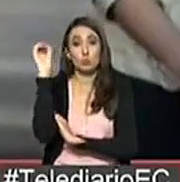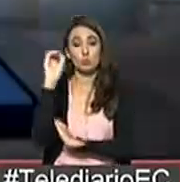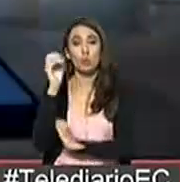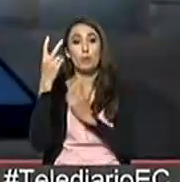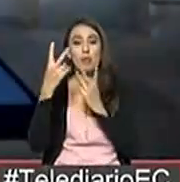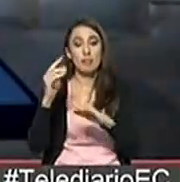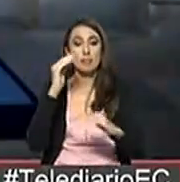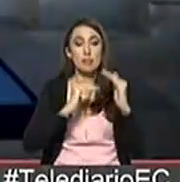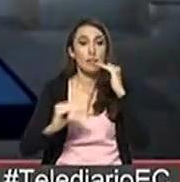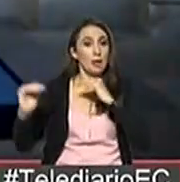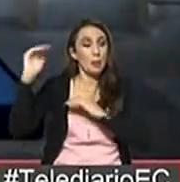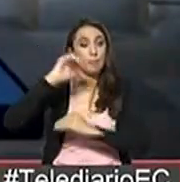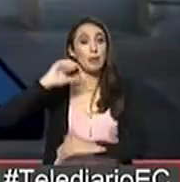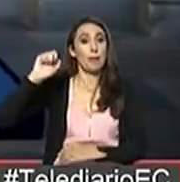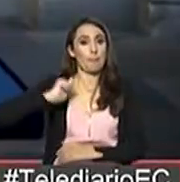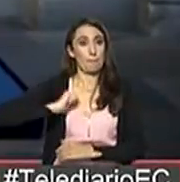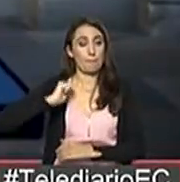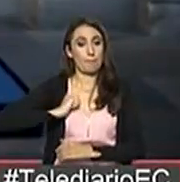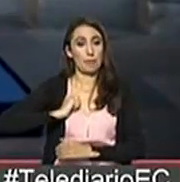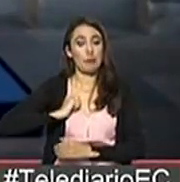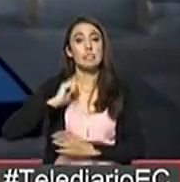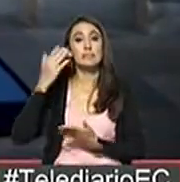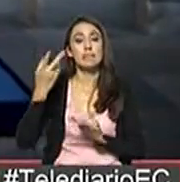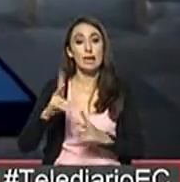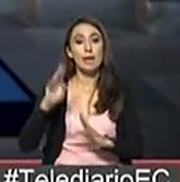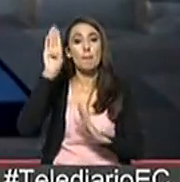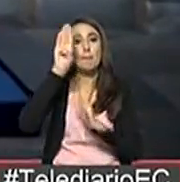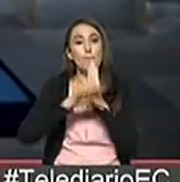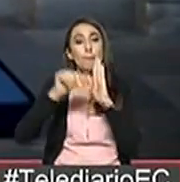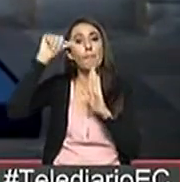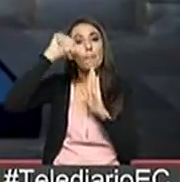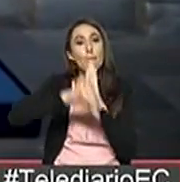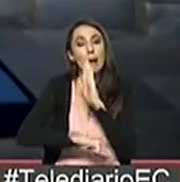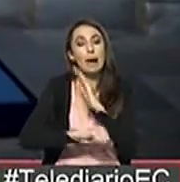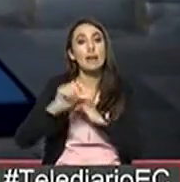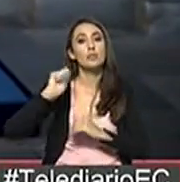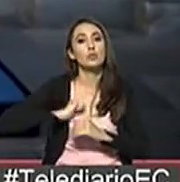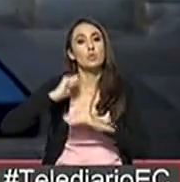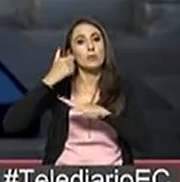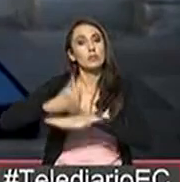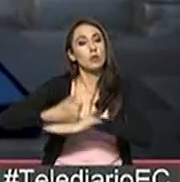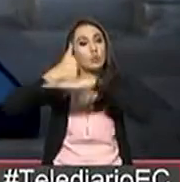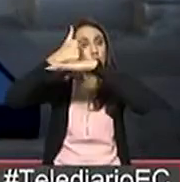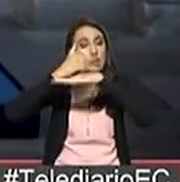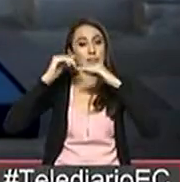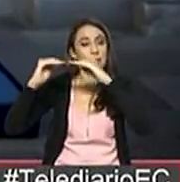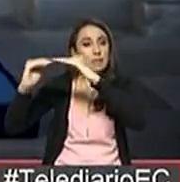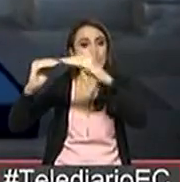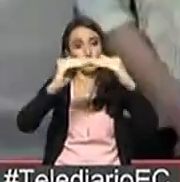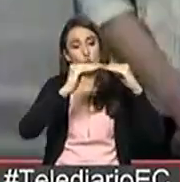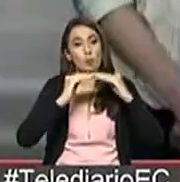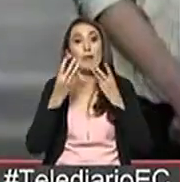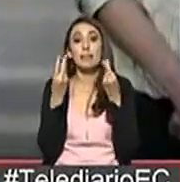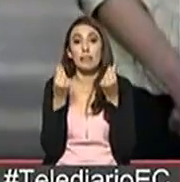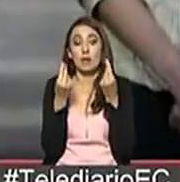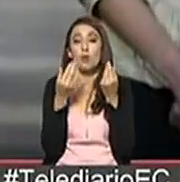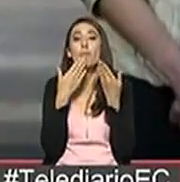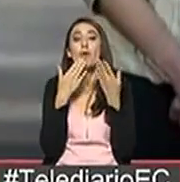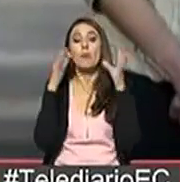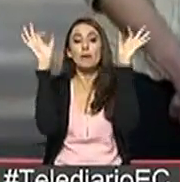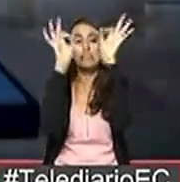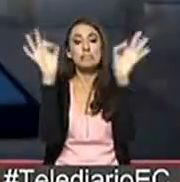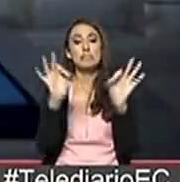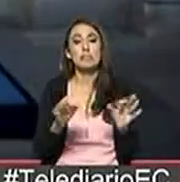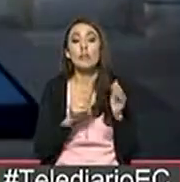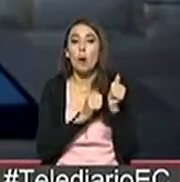incluye subir las pensiones, reducir los sueldos de los parlamentarios, mejorar la sanidad pública y estabilizar los precios de servicios, como la electricidad